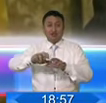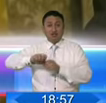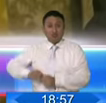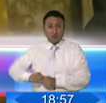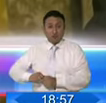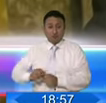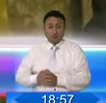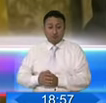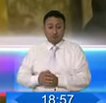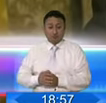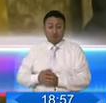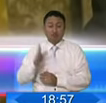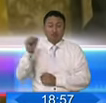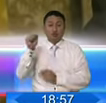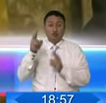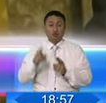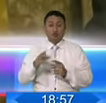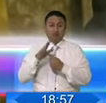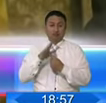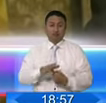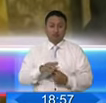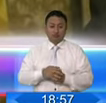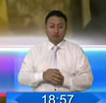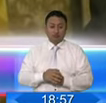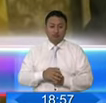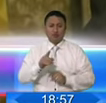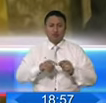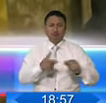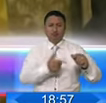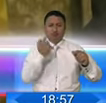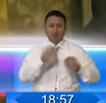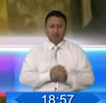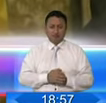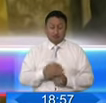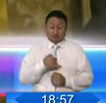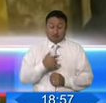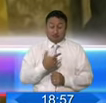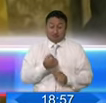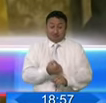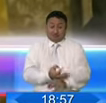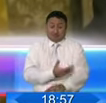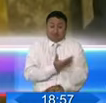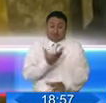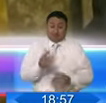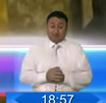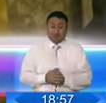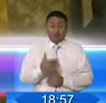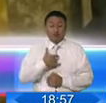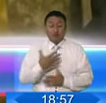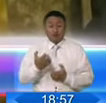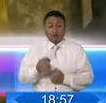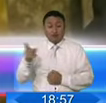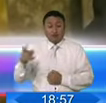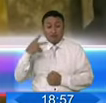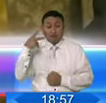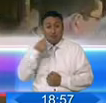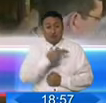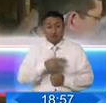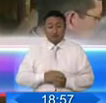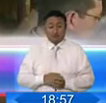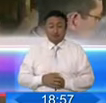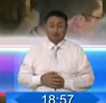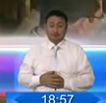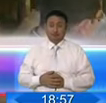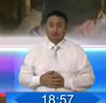violaciones de los derechos humanos y asesinatos eso me espeluzna cuando yo quisiera que eso no fuera realidad